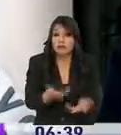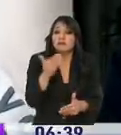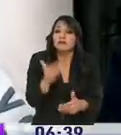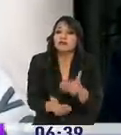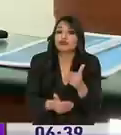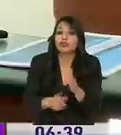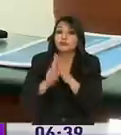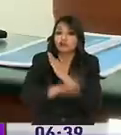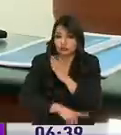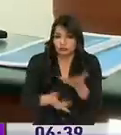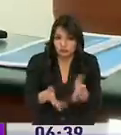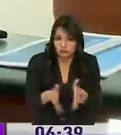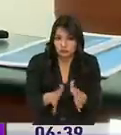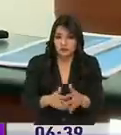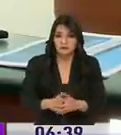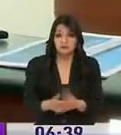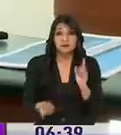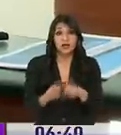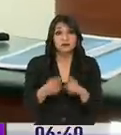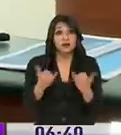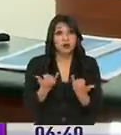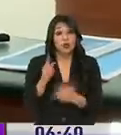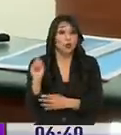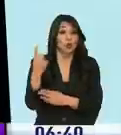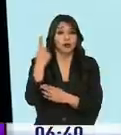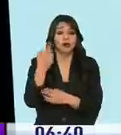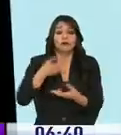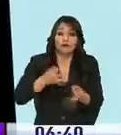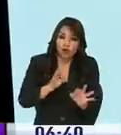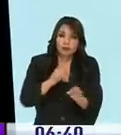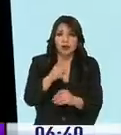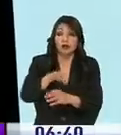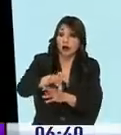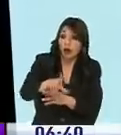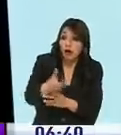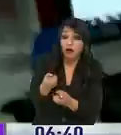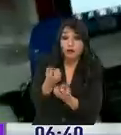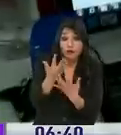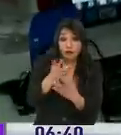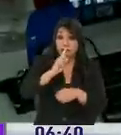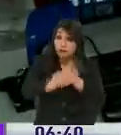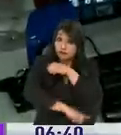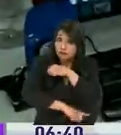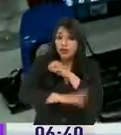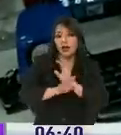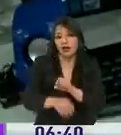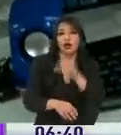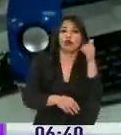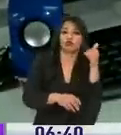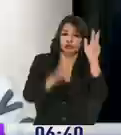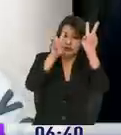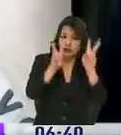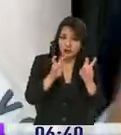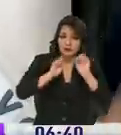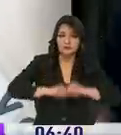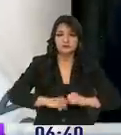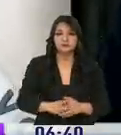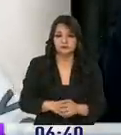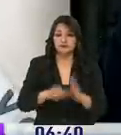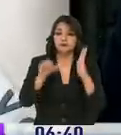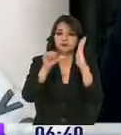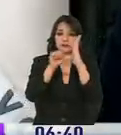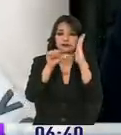de sanción. Por el momento, la única forma de judicializar el robo de información sería por otro delito. Hay un artículo,